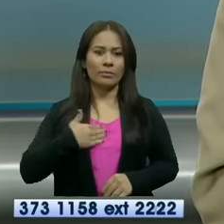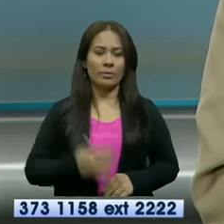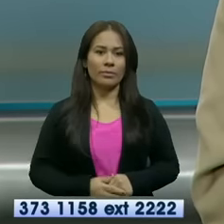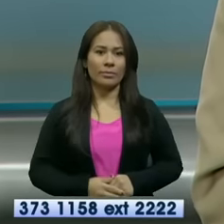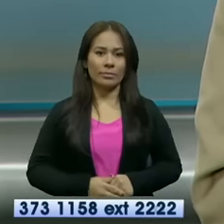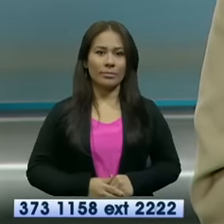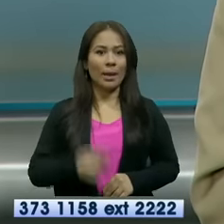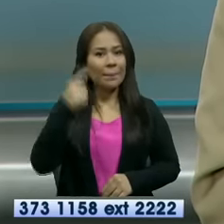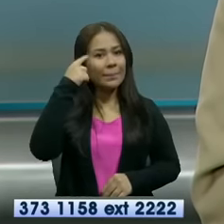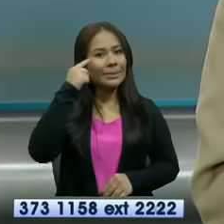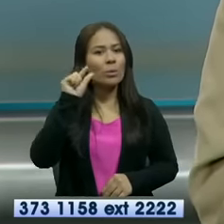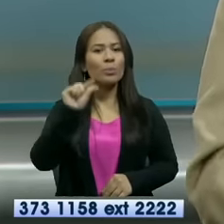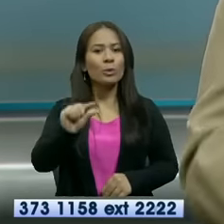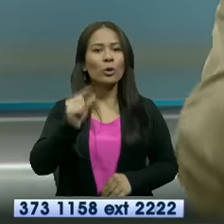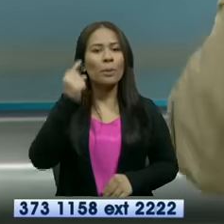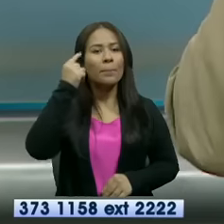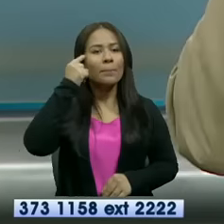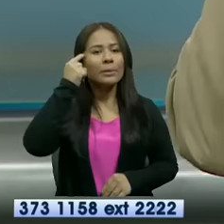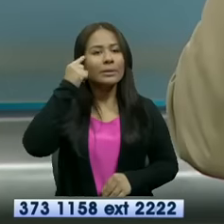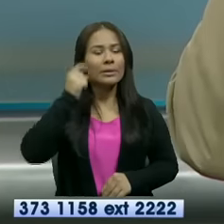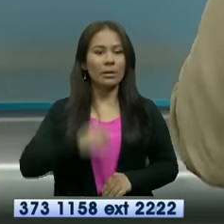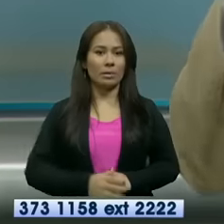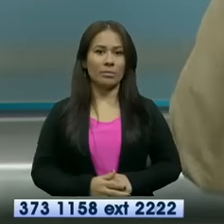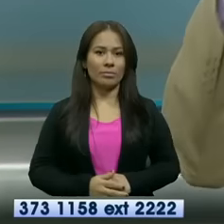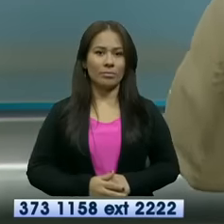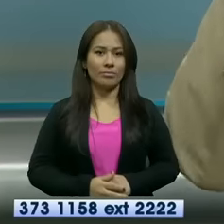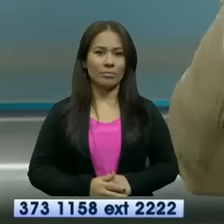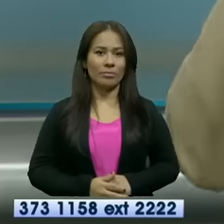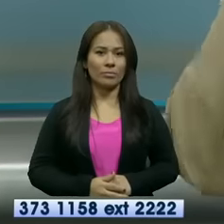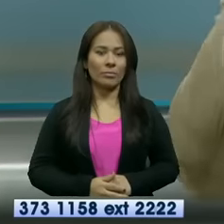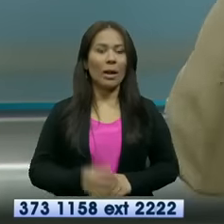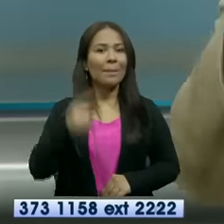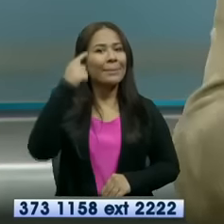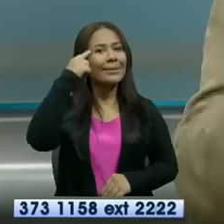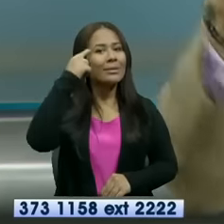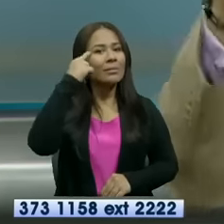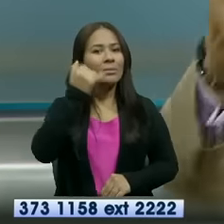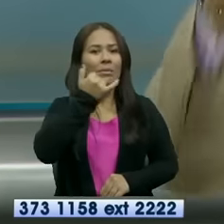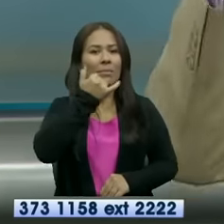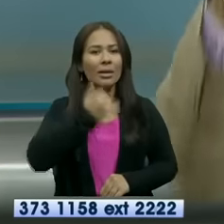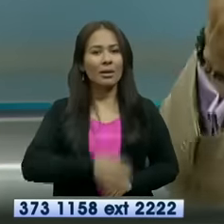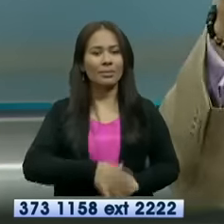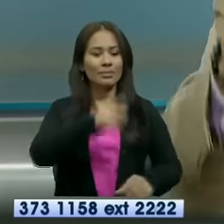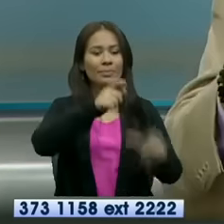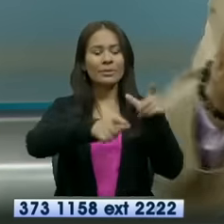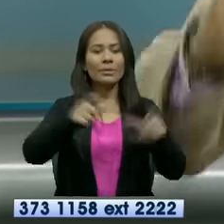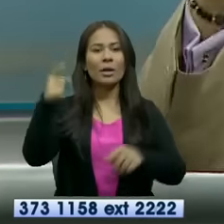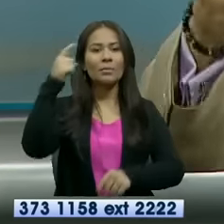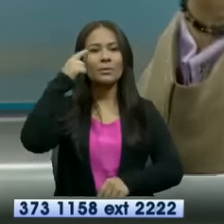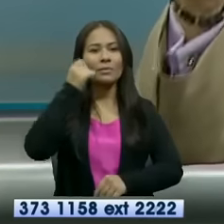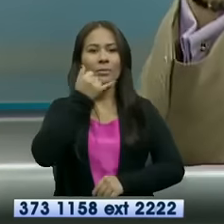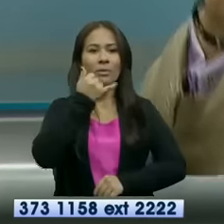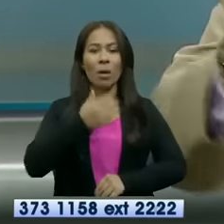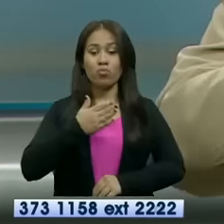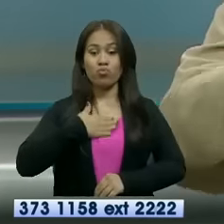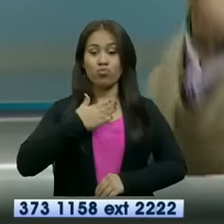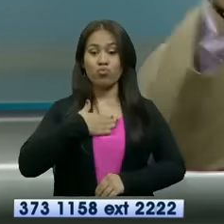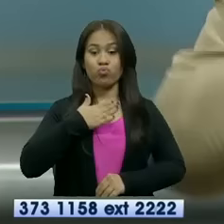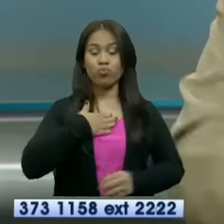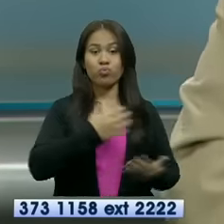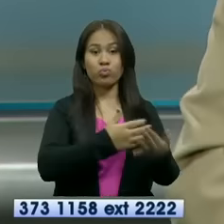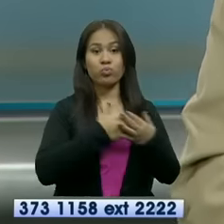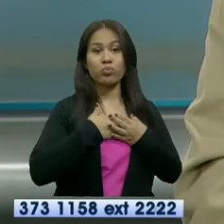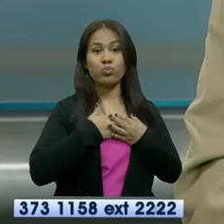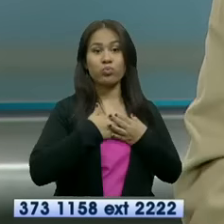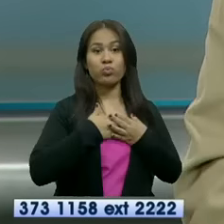Deténganse a pensar antes de esta estúpida concepción, insisto, y criterio y pensamiento de que si no eres mía, no eres de